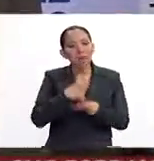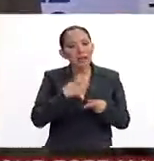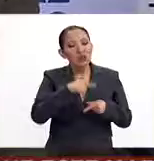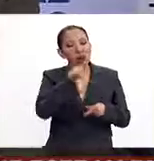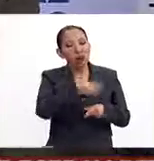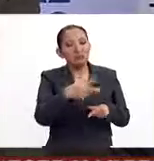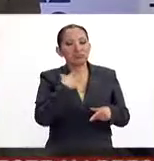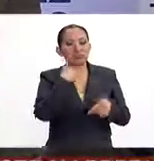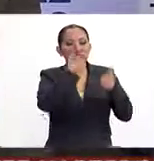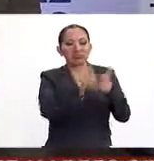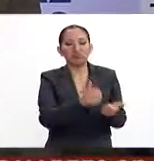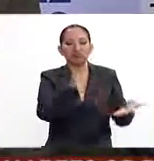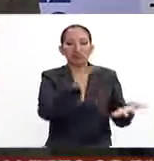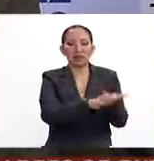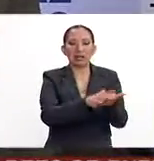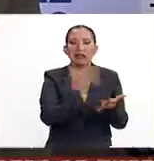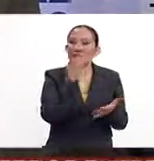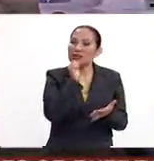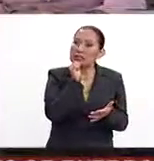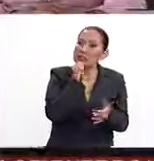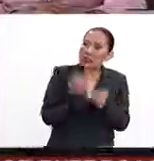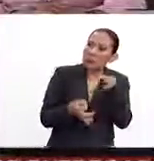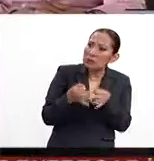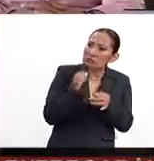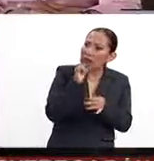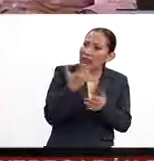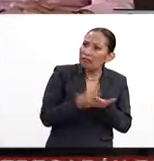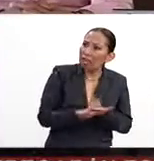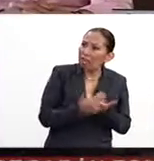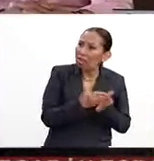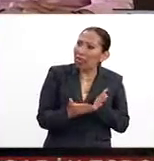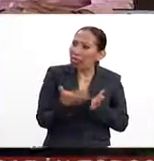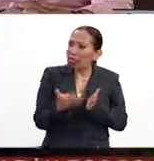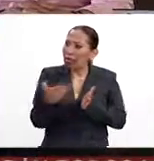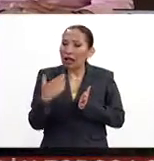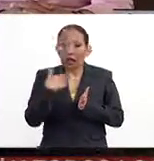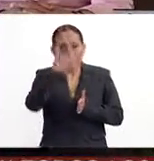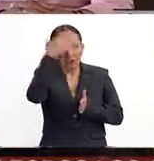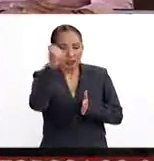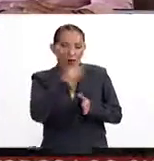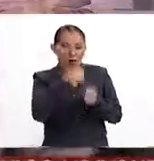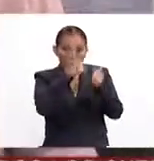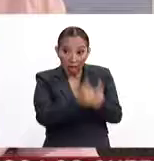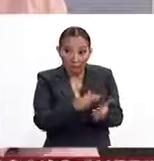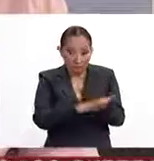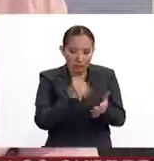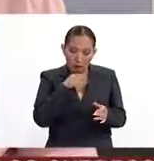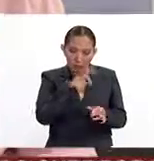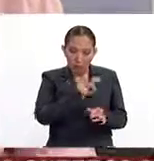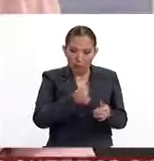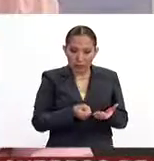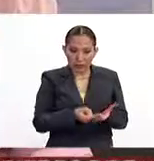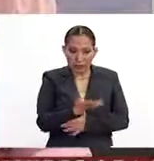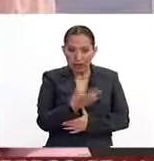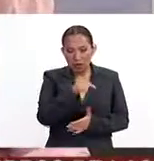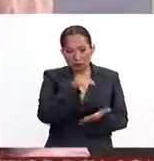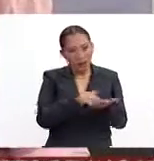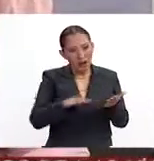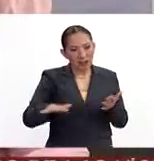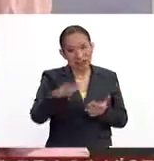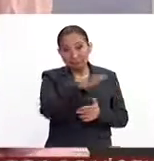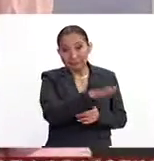están privadas de su libertad sin un juicio, que muchas veces son inocentes, pues no permanezcan en la cárcel, que ya sabemos que son